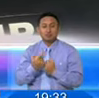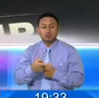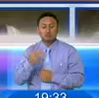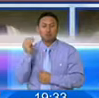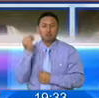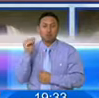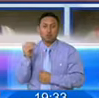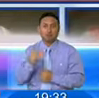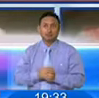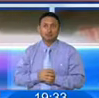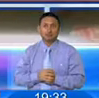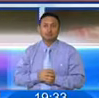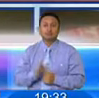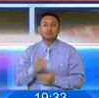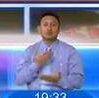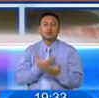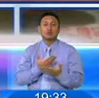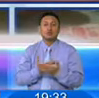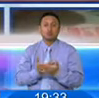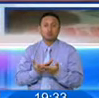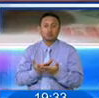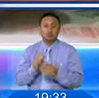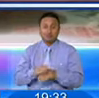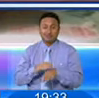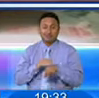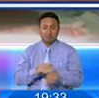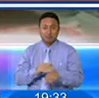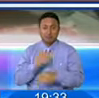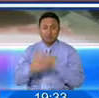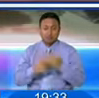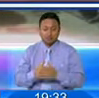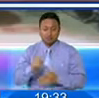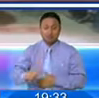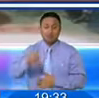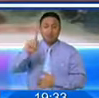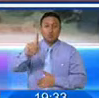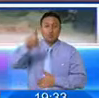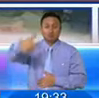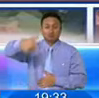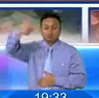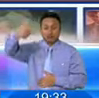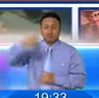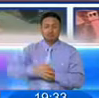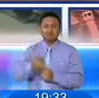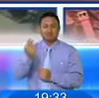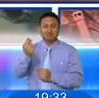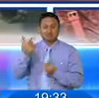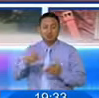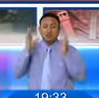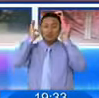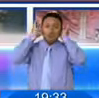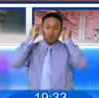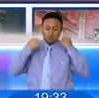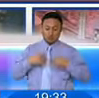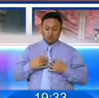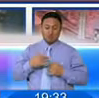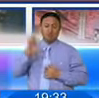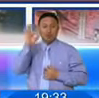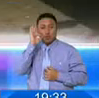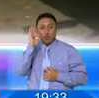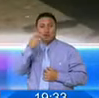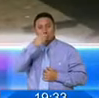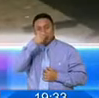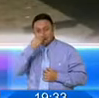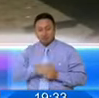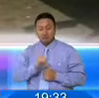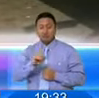edad. Entre las evidencias encontradas para sustentar el proceso, un arma de fuego, dinero en efectivo, joyas, dosis de marihuana y cocaína,